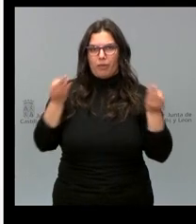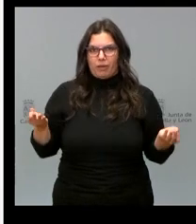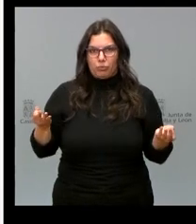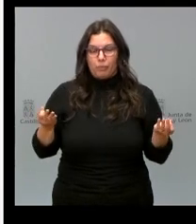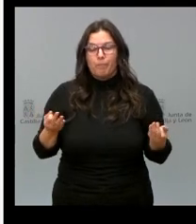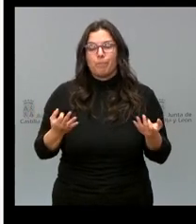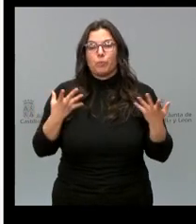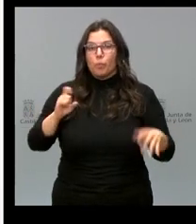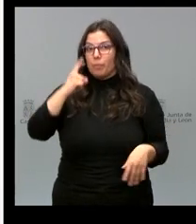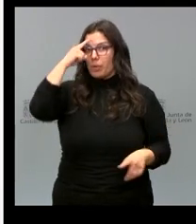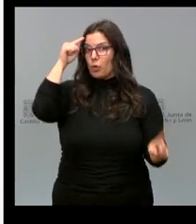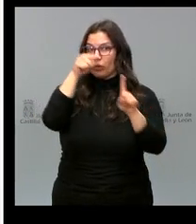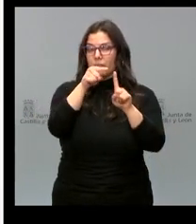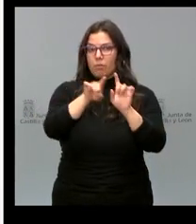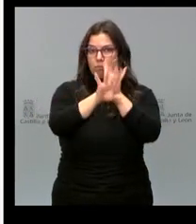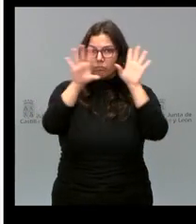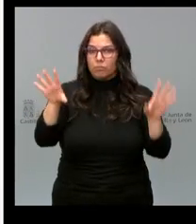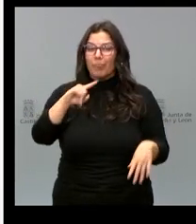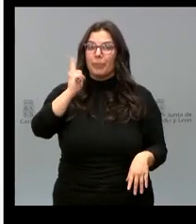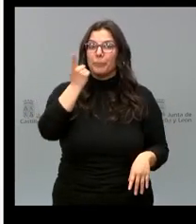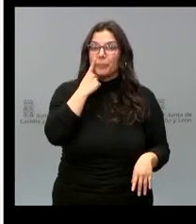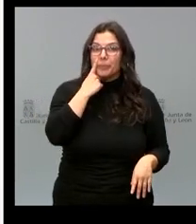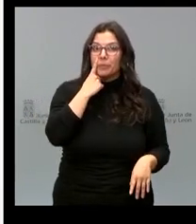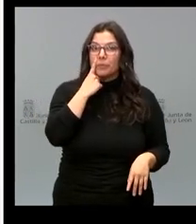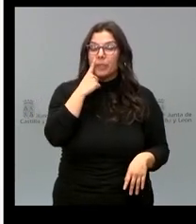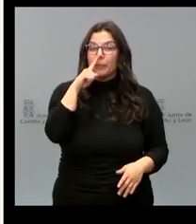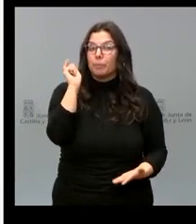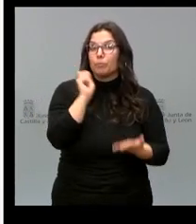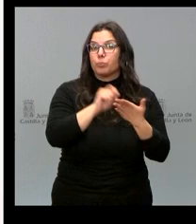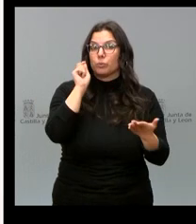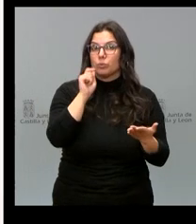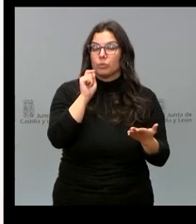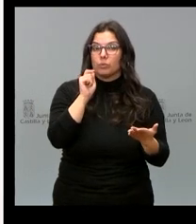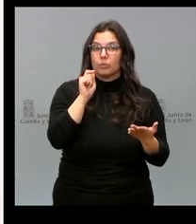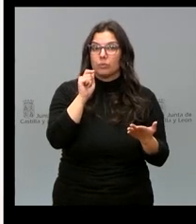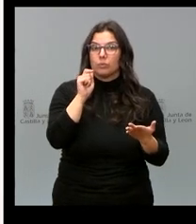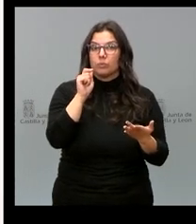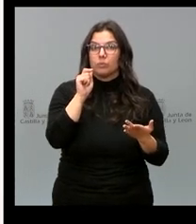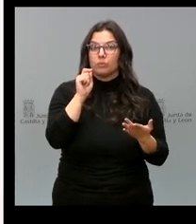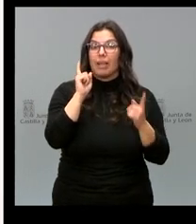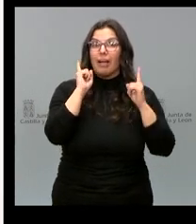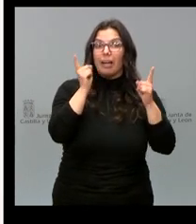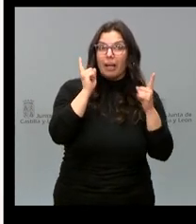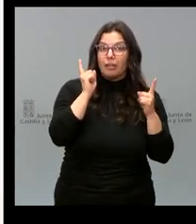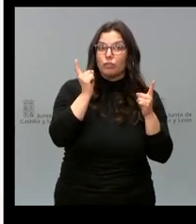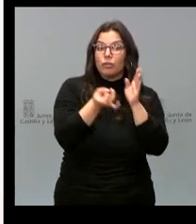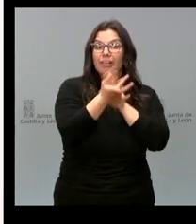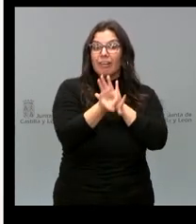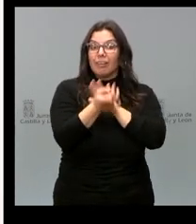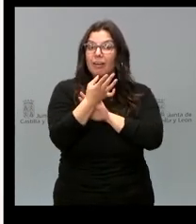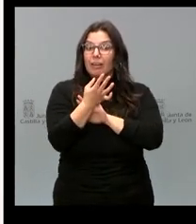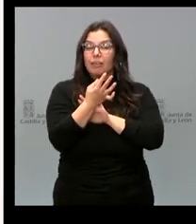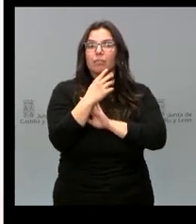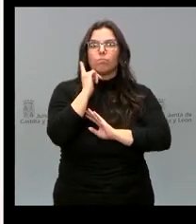eso el primer objetivo es detectar de manera inmediata los casos que se puedan producir